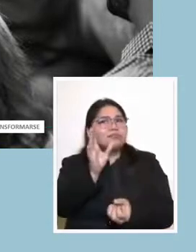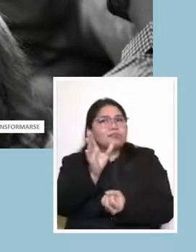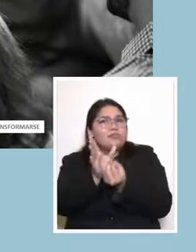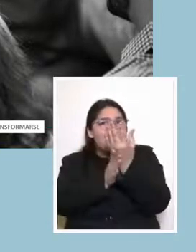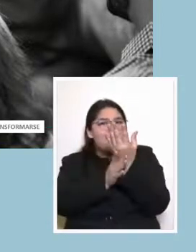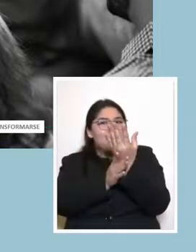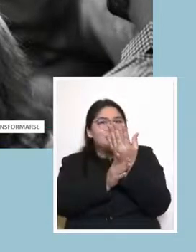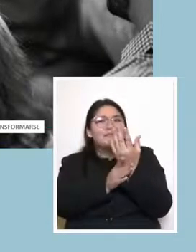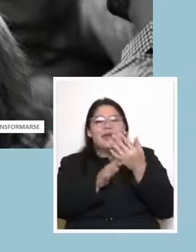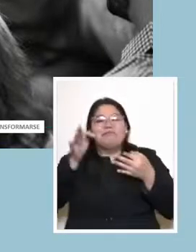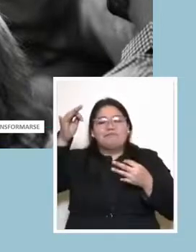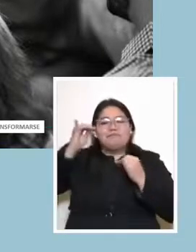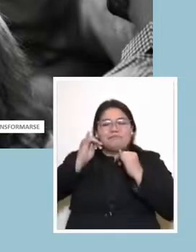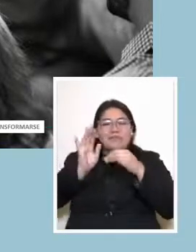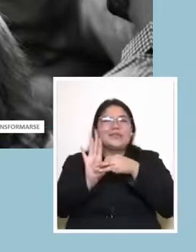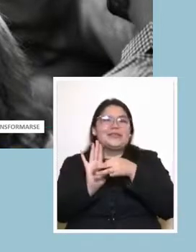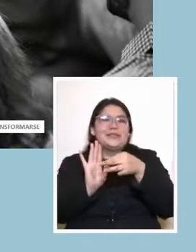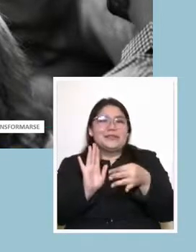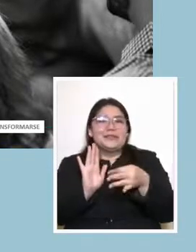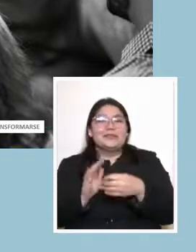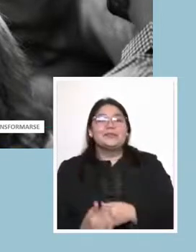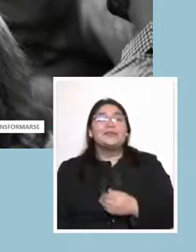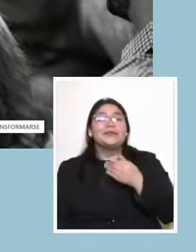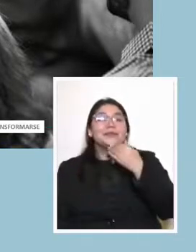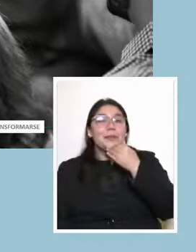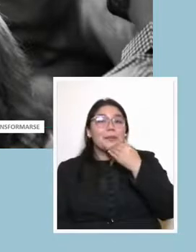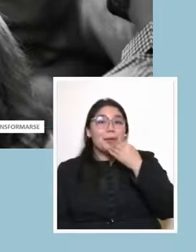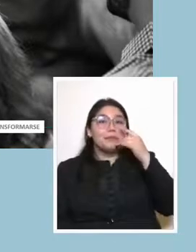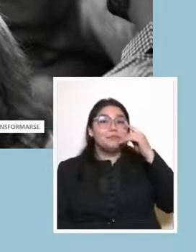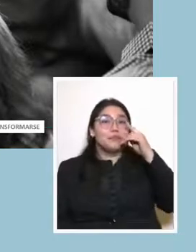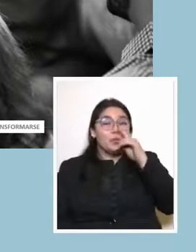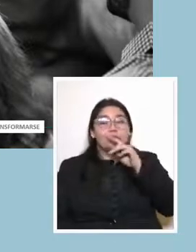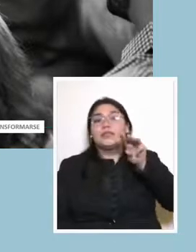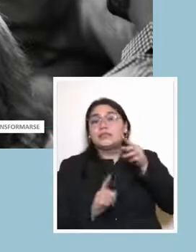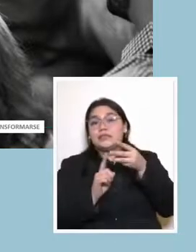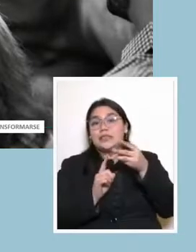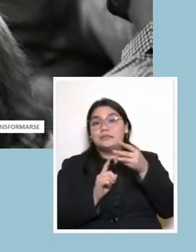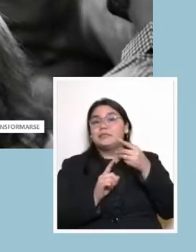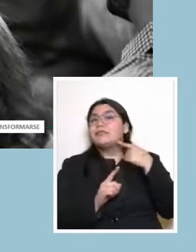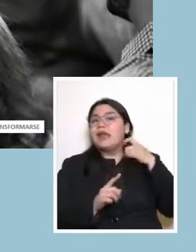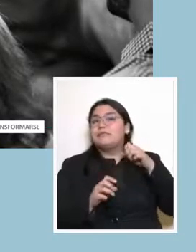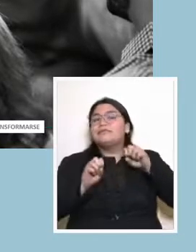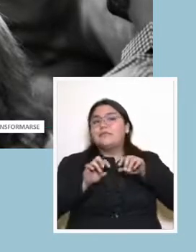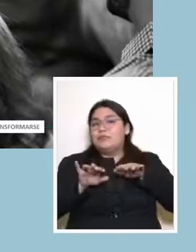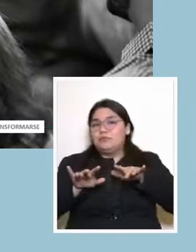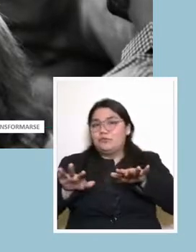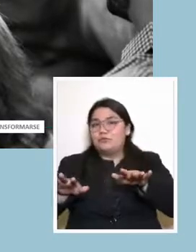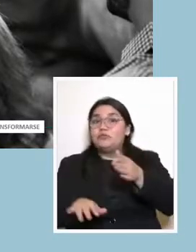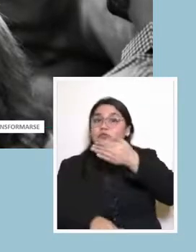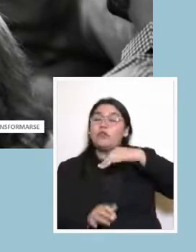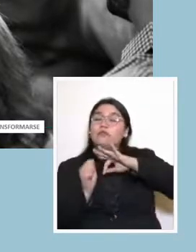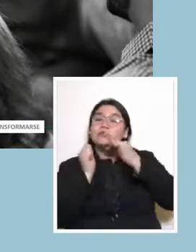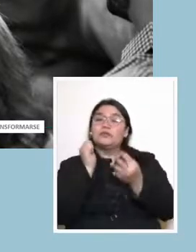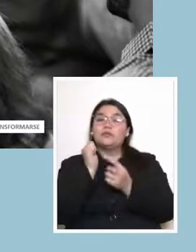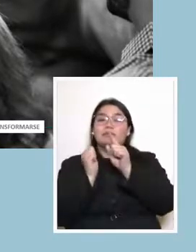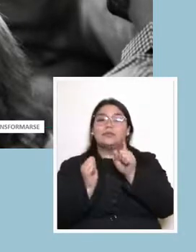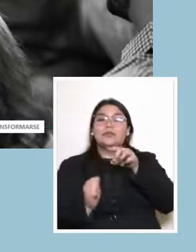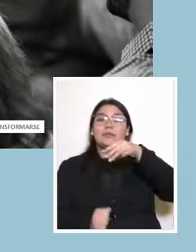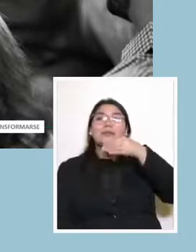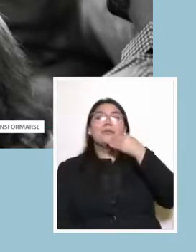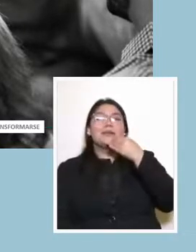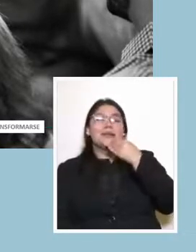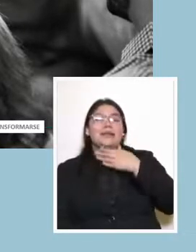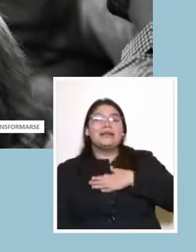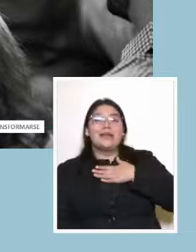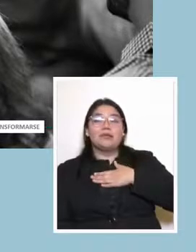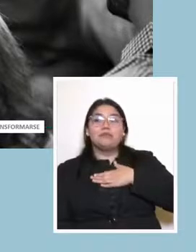el informe precisamente. Y luego, un tercer ejercicio que tiene que ver con la difusión. Nosotros, en tanto Fundación SM, también queremos invitar a